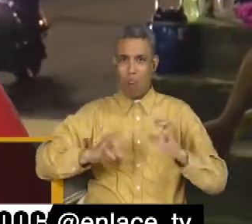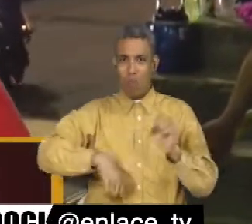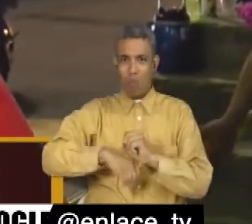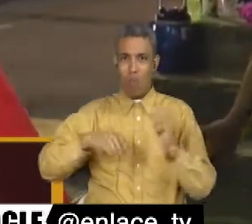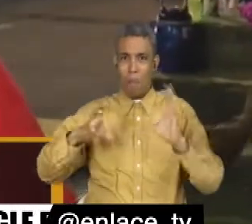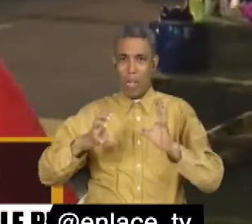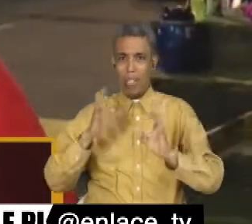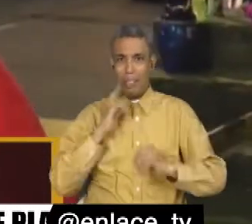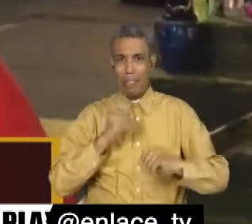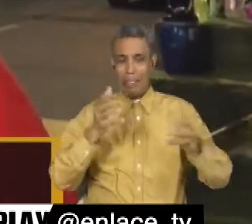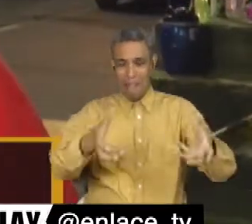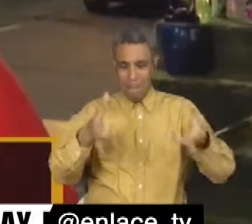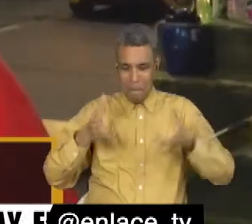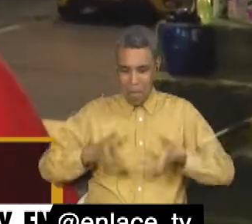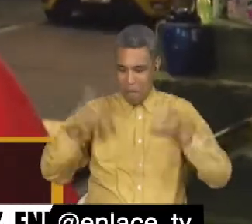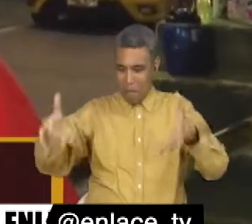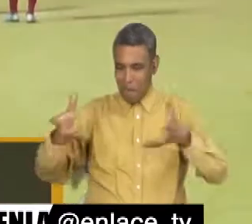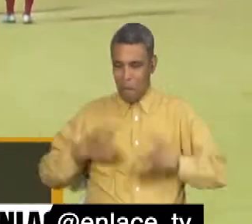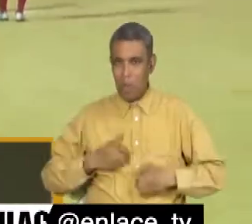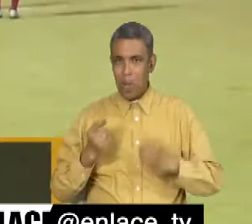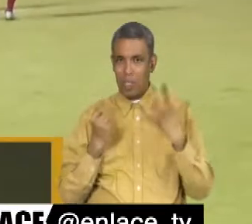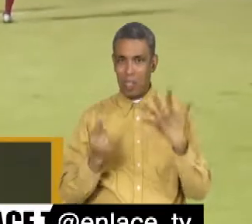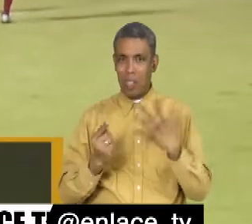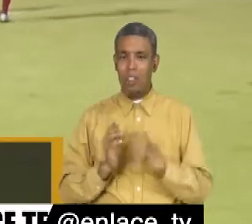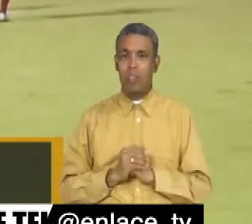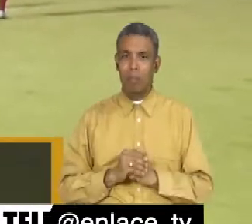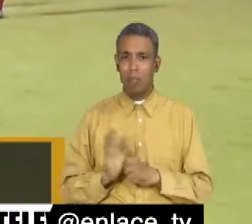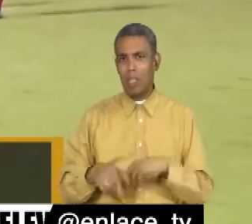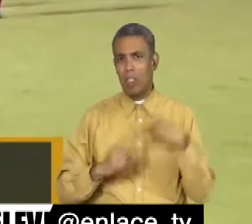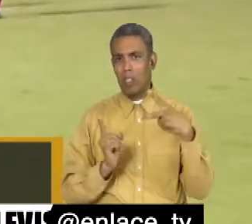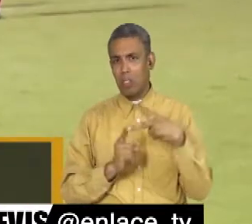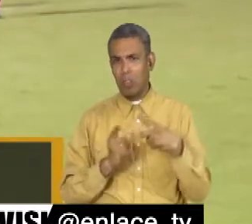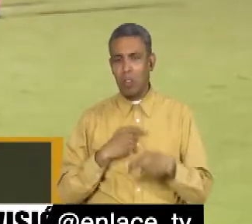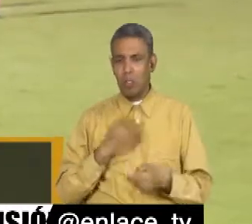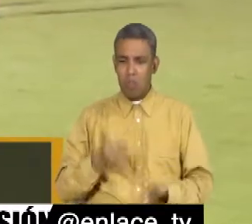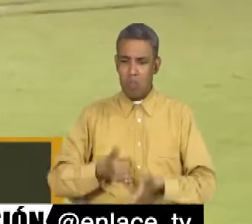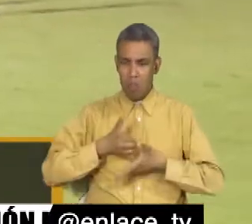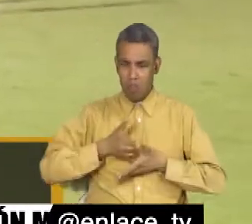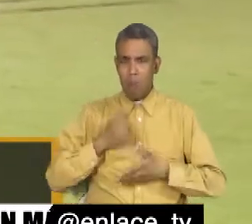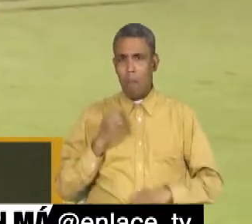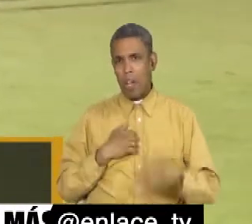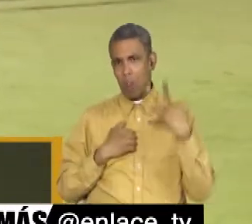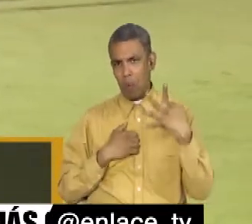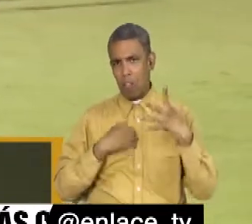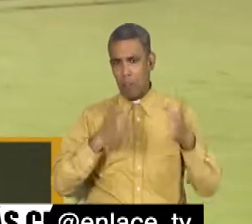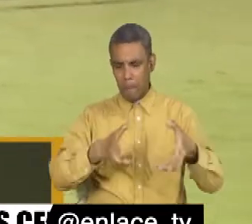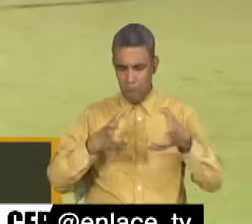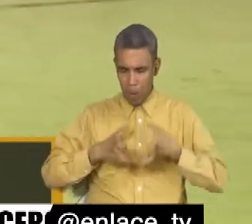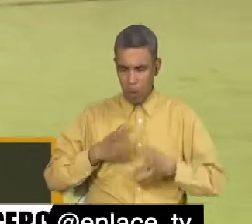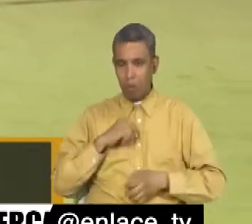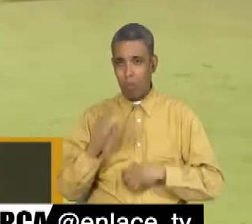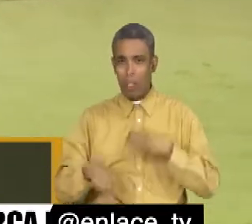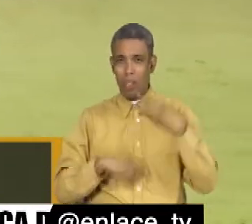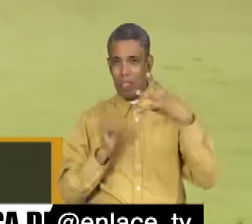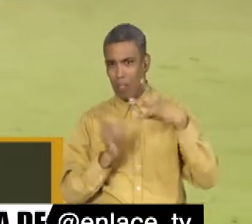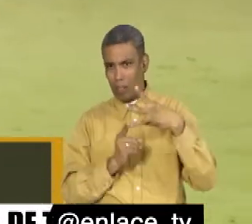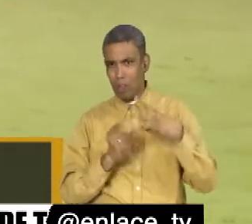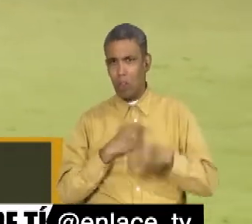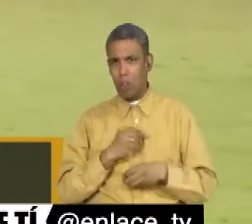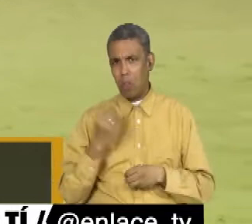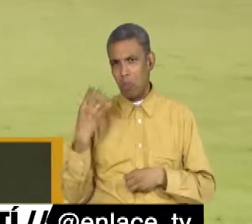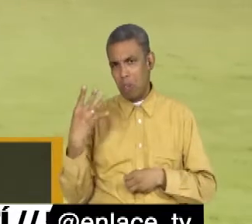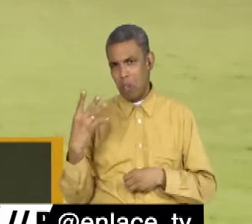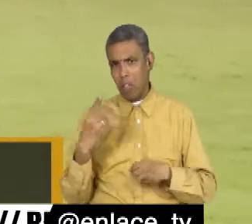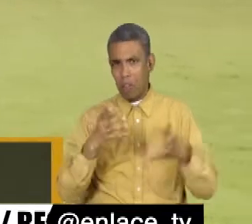el segundo trofeo más 4 balones. Premiamos al tercer lugar con 2 balones y premiamos a la valla y al goleador. De